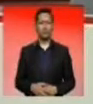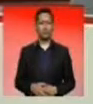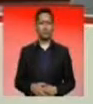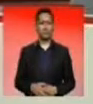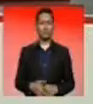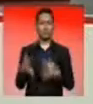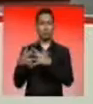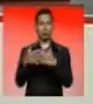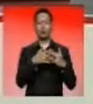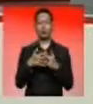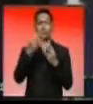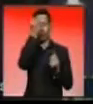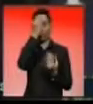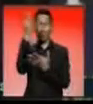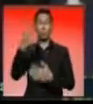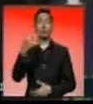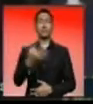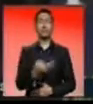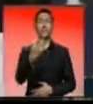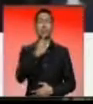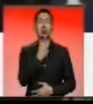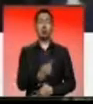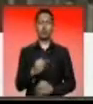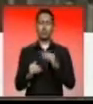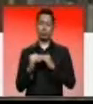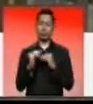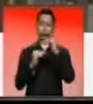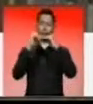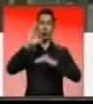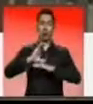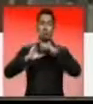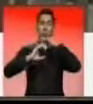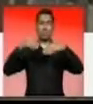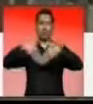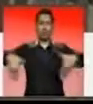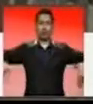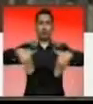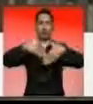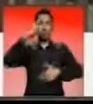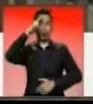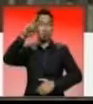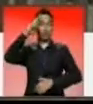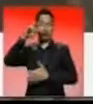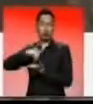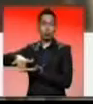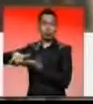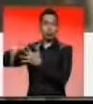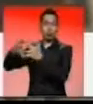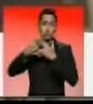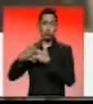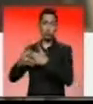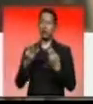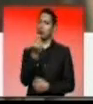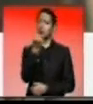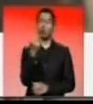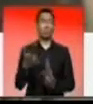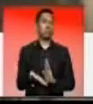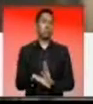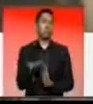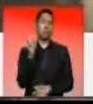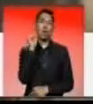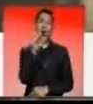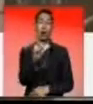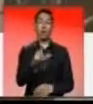Estados Unidos, un informe oficial señaló que el muro con México costará casi el doble de lo que prometió Donald Trump en la campaña electoral.